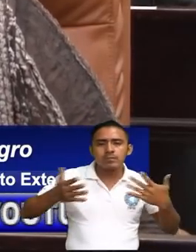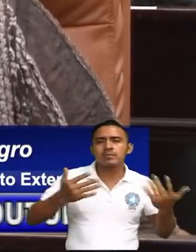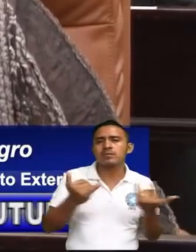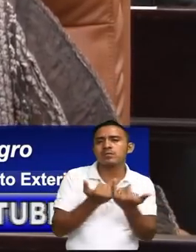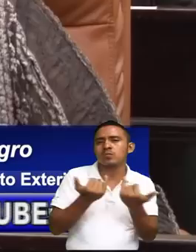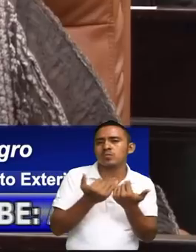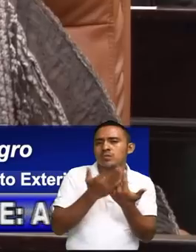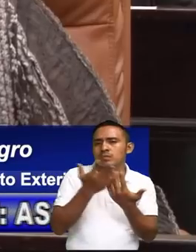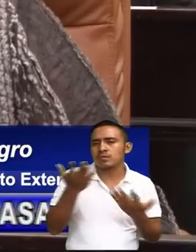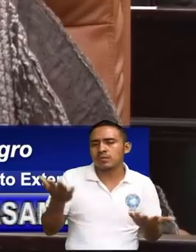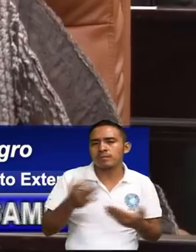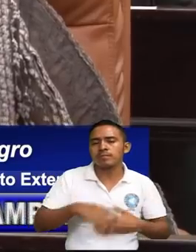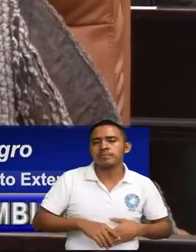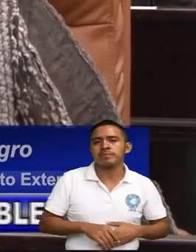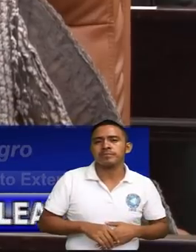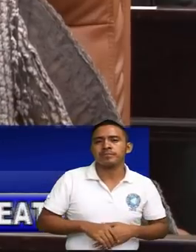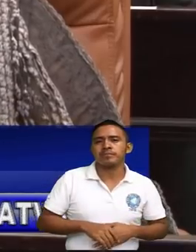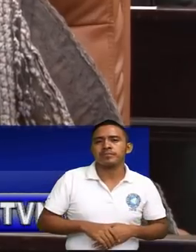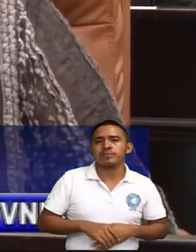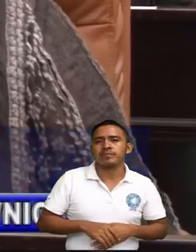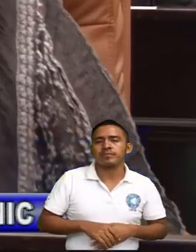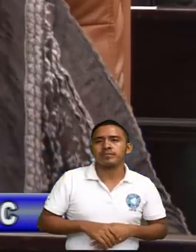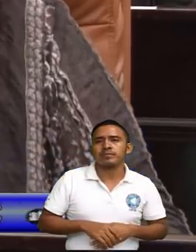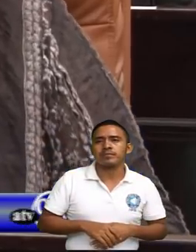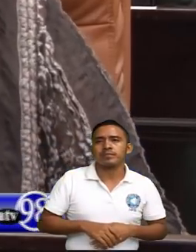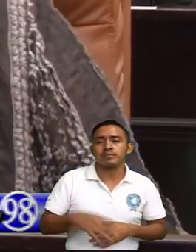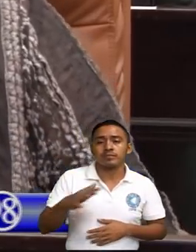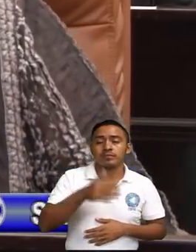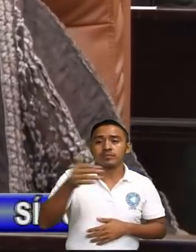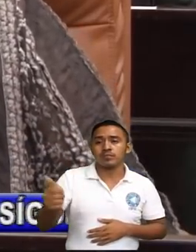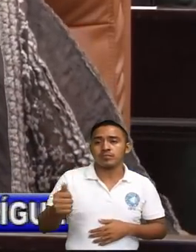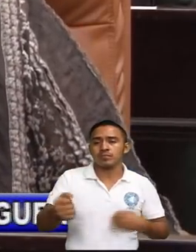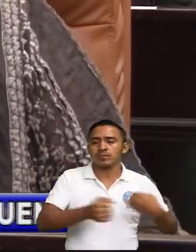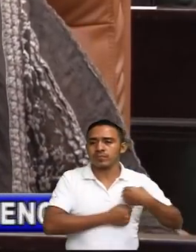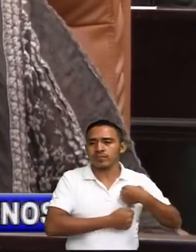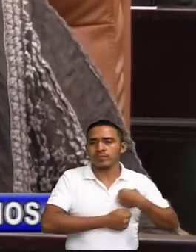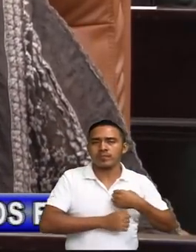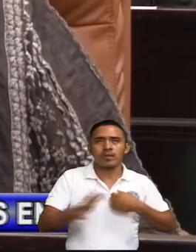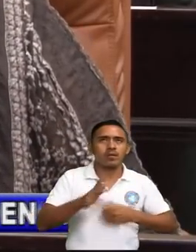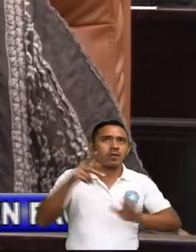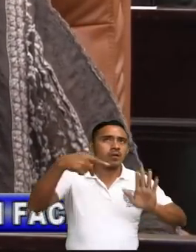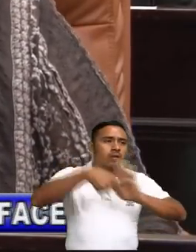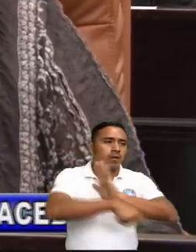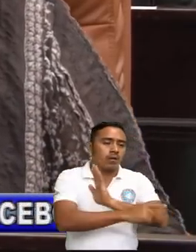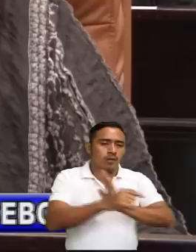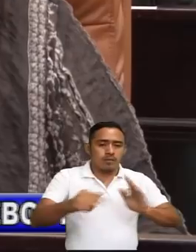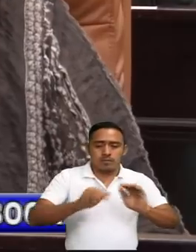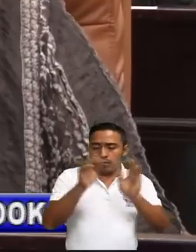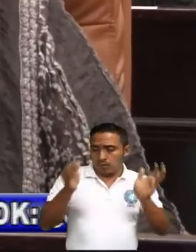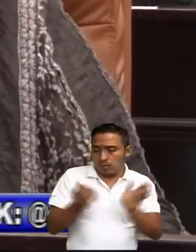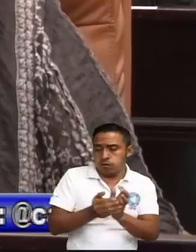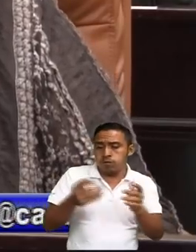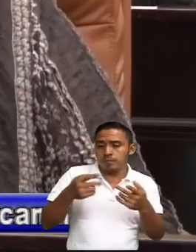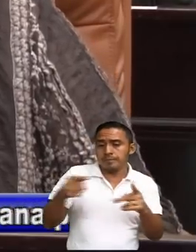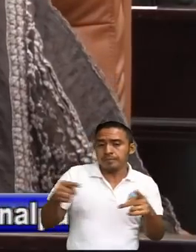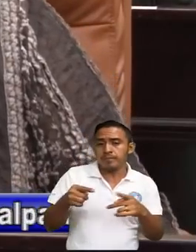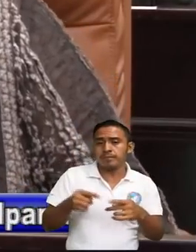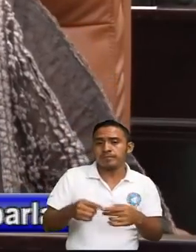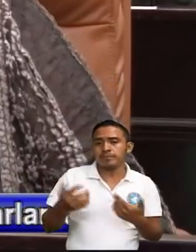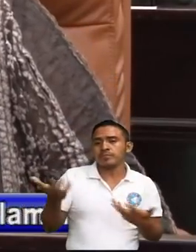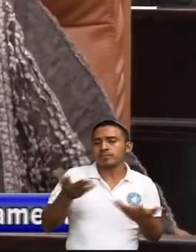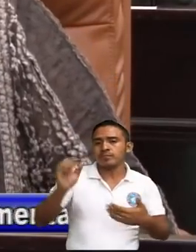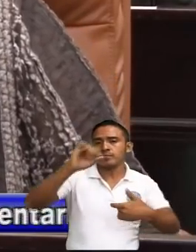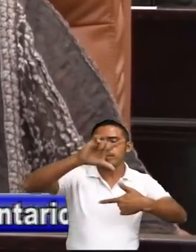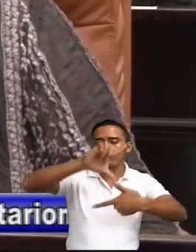comunes con el ejército de otros países del mundo y de manera particular en